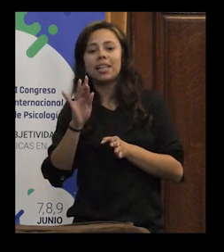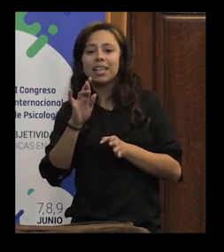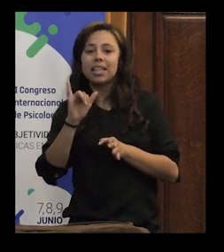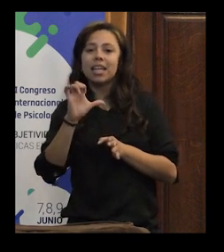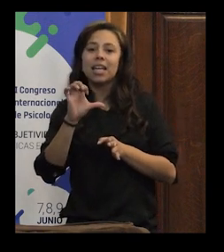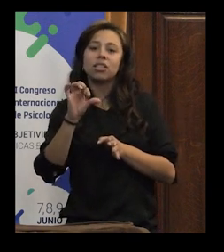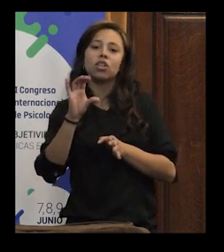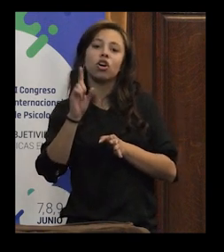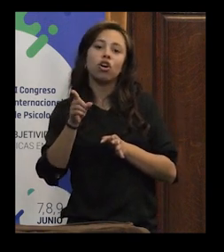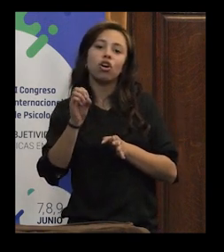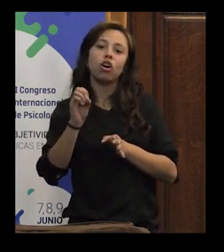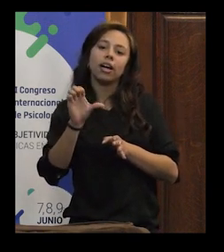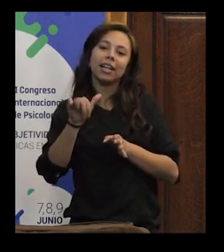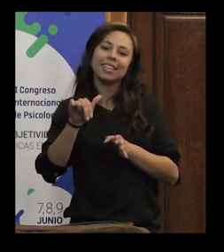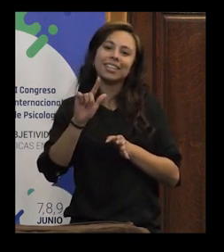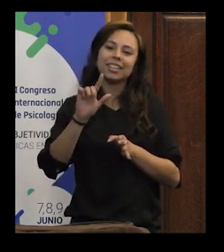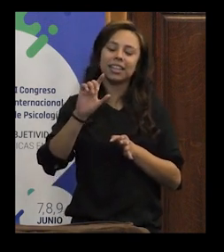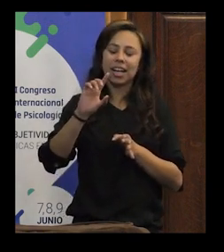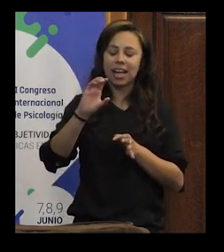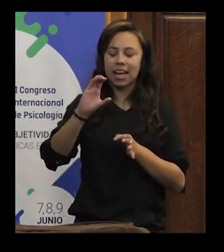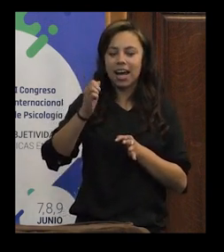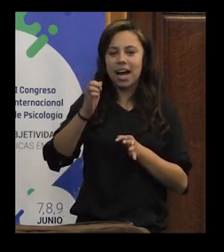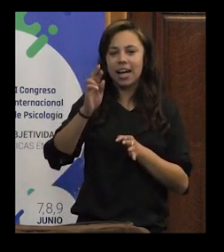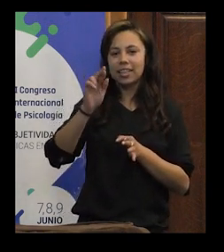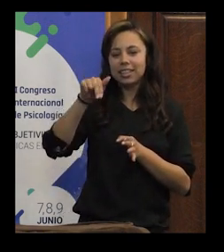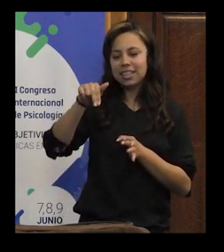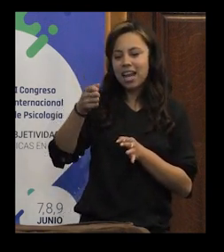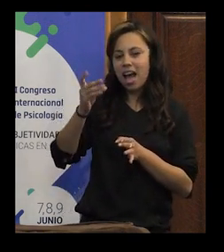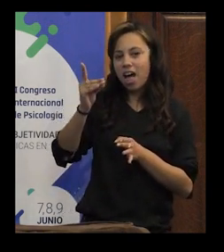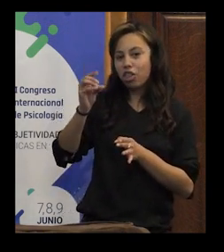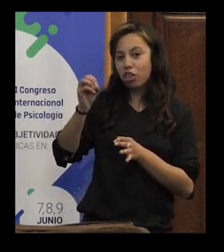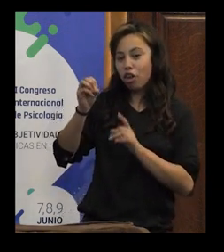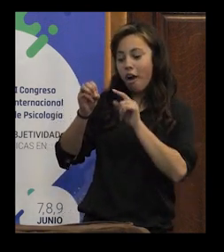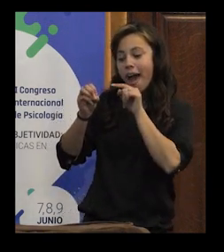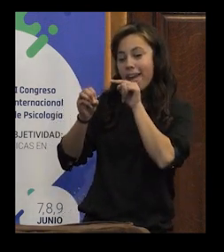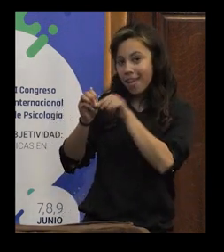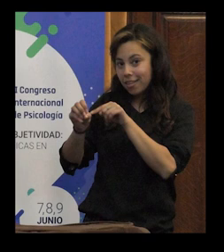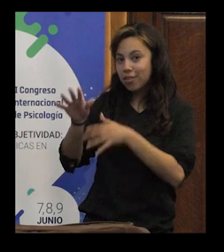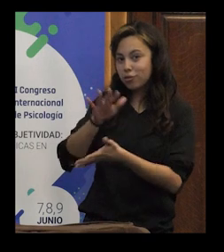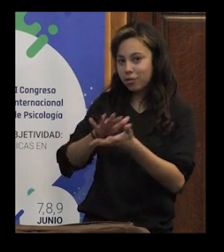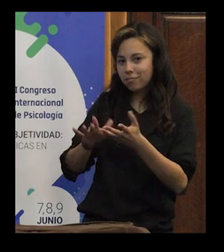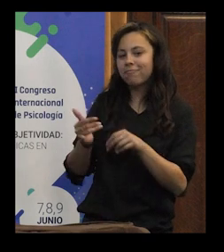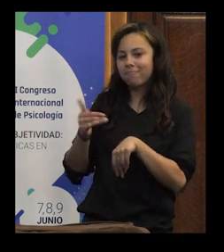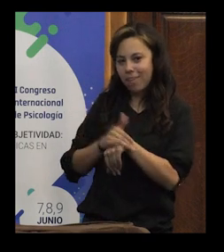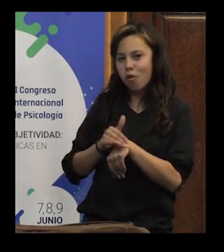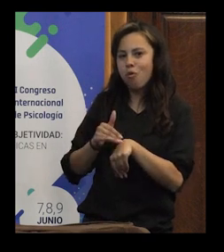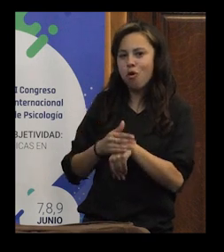este contexto es que surge la culpa y la responsabilidad.